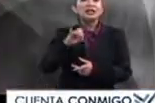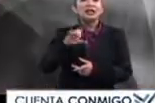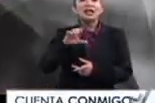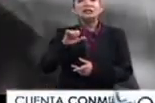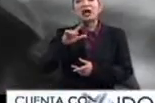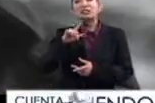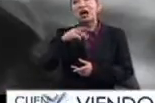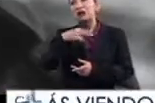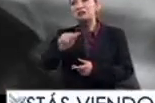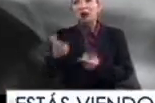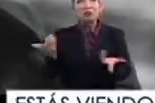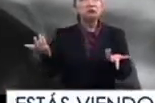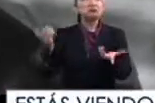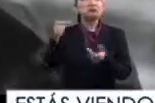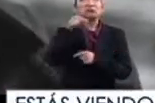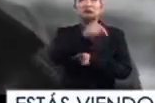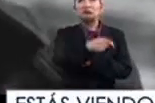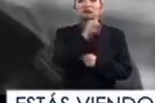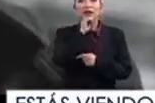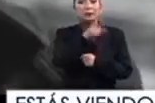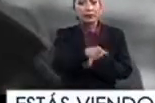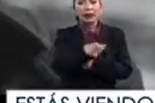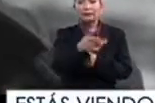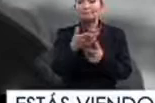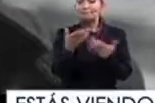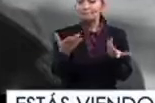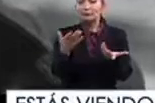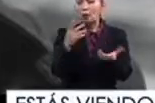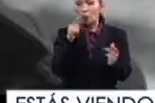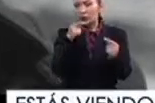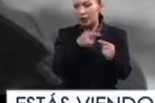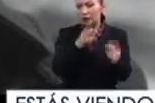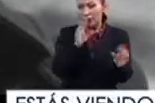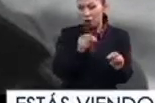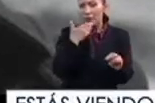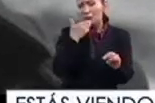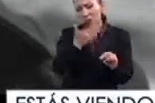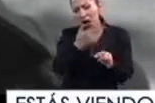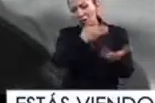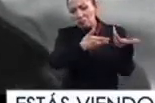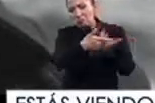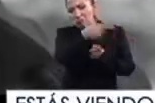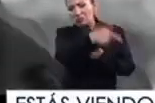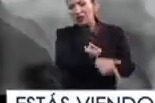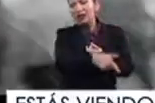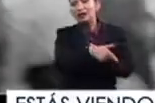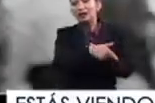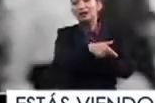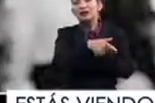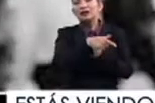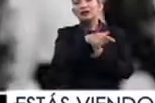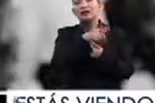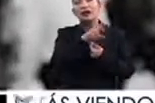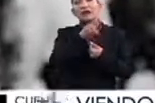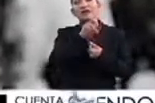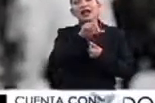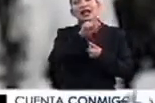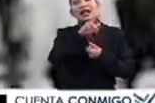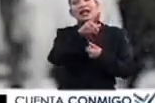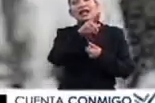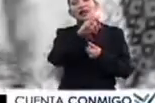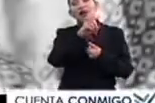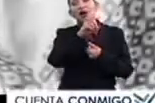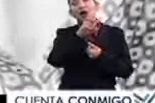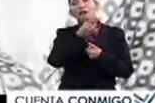llevo mucho, de una manera, no muy directamente, pero me llevo con la Guadalupe Nettel, con Valeria